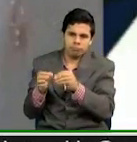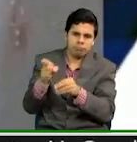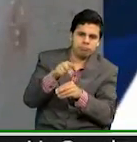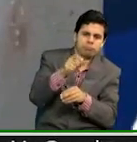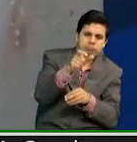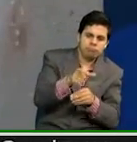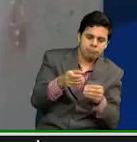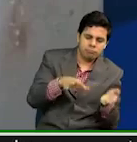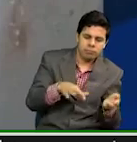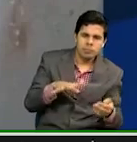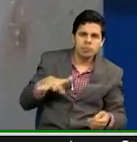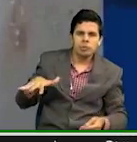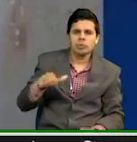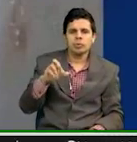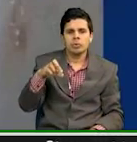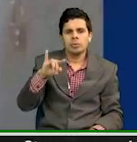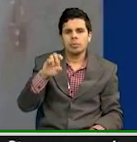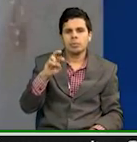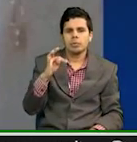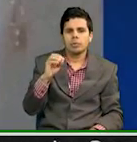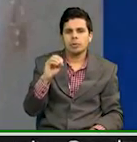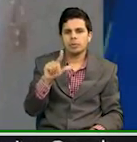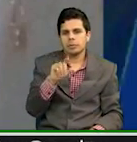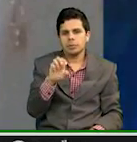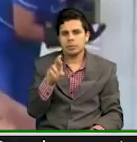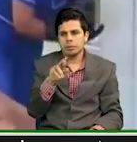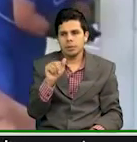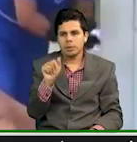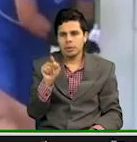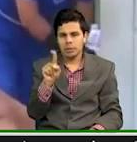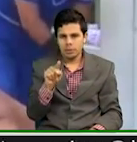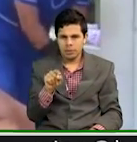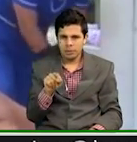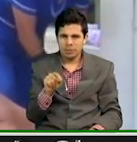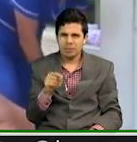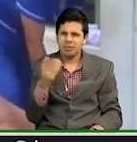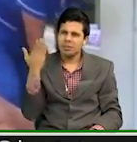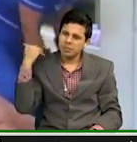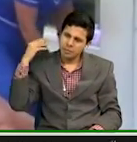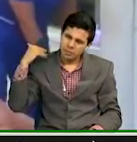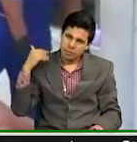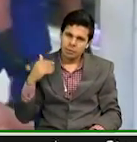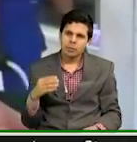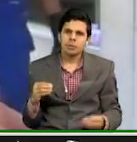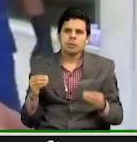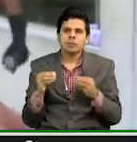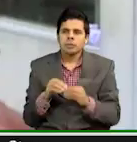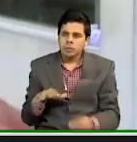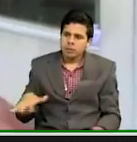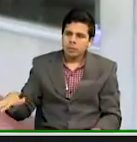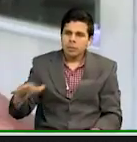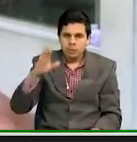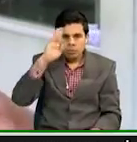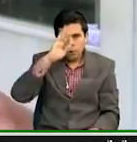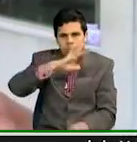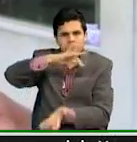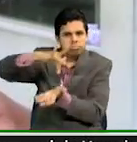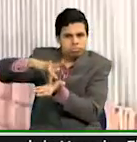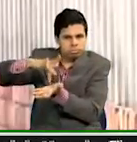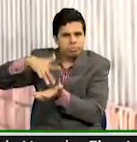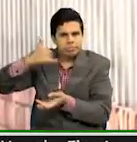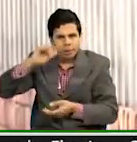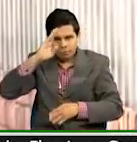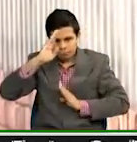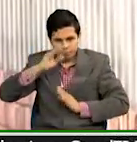eso fue en el sector de puerto lleras en el sector de puerto lleras este fin de semana y hacia ese sector ya hay presencia de la policía y presencia al